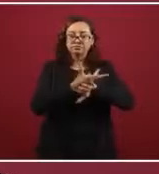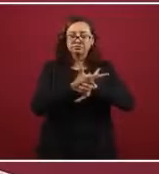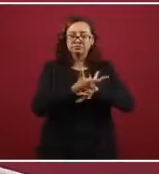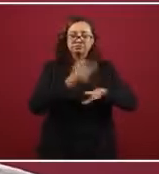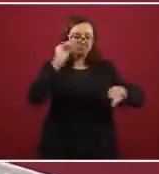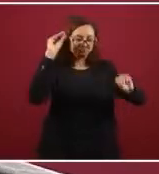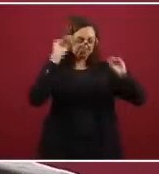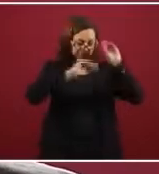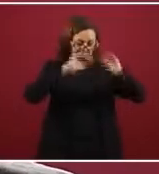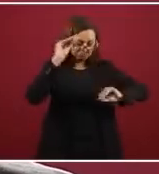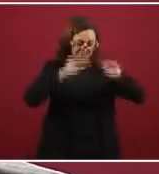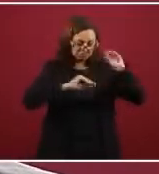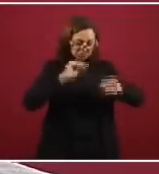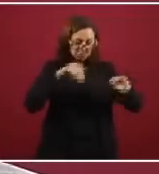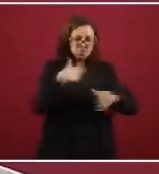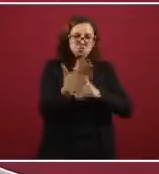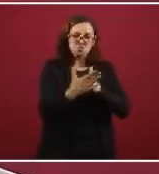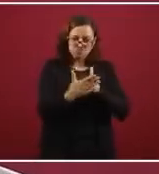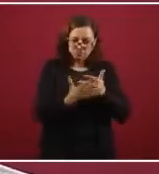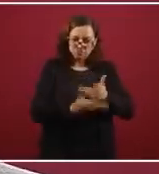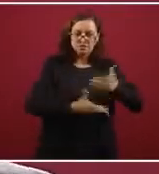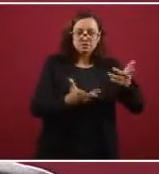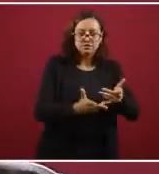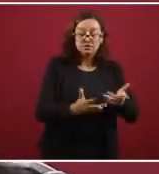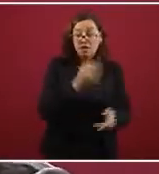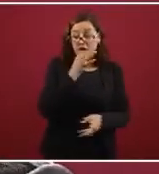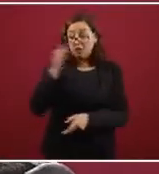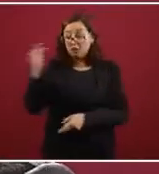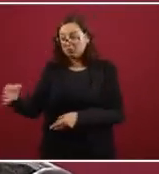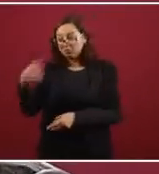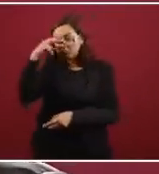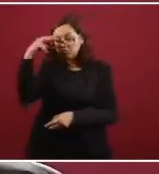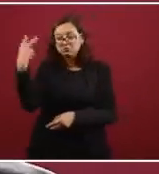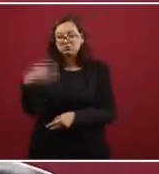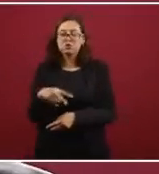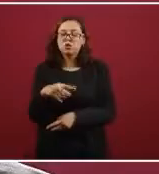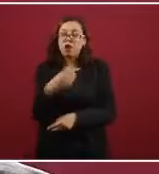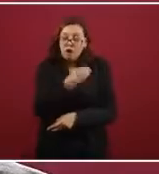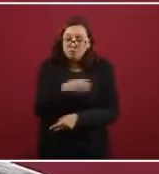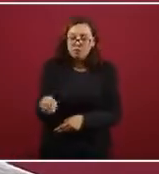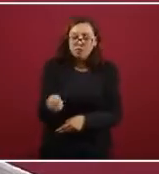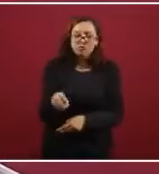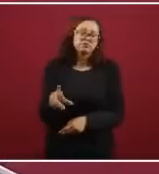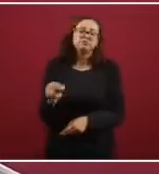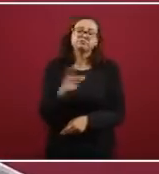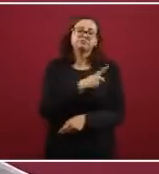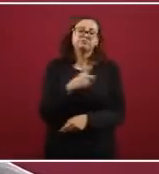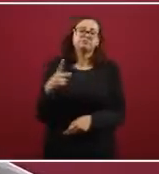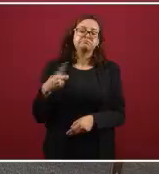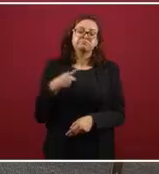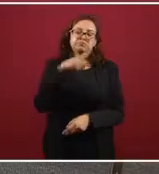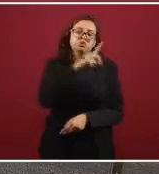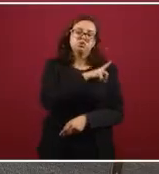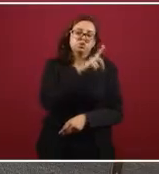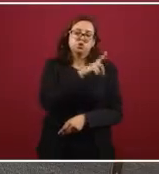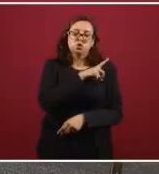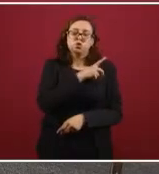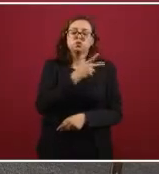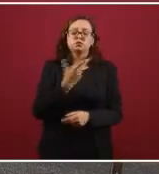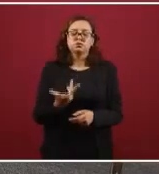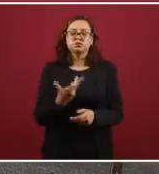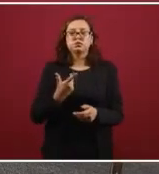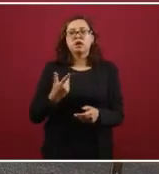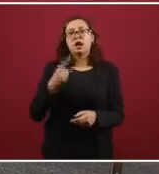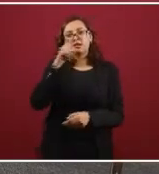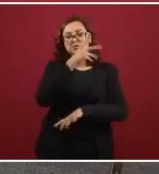extranjeros. Entonces, ¿qué medidas estamos tomando? Bueno, nosotros en el sistema de consulados, como tú sabes, son 50. Lo que estamos haciendo